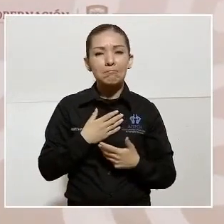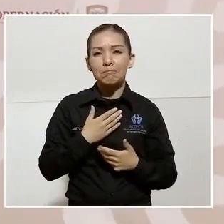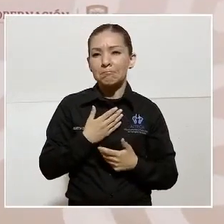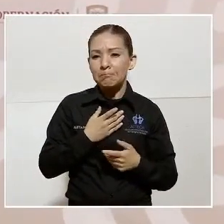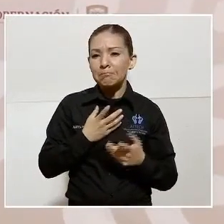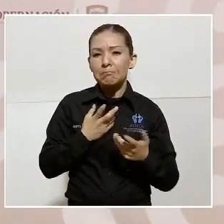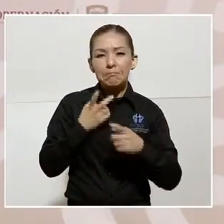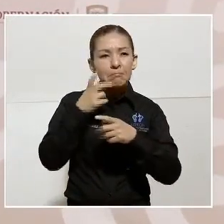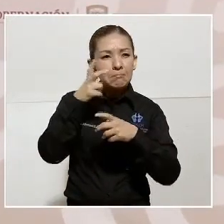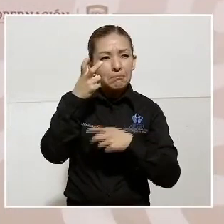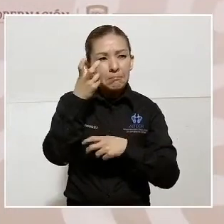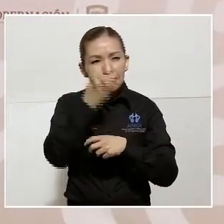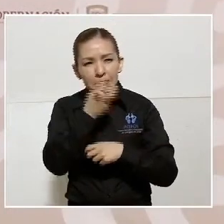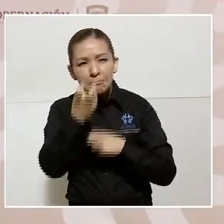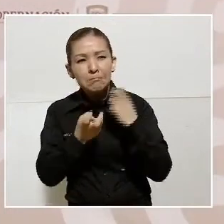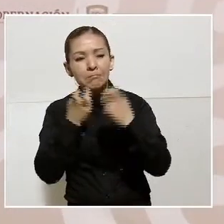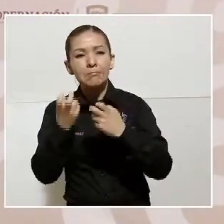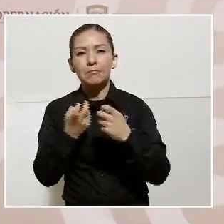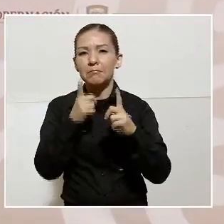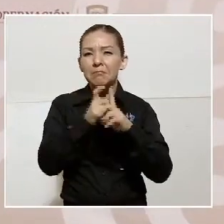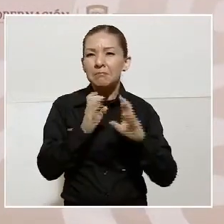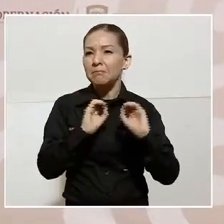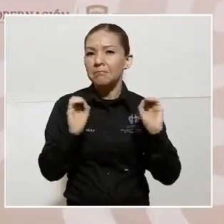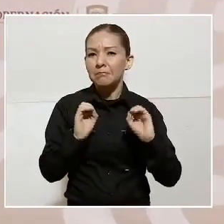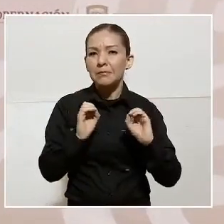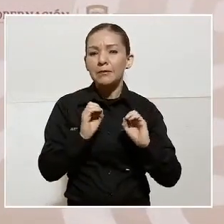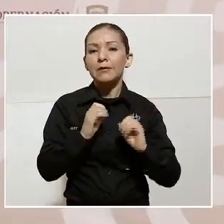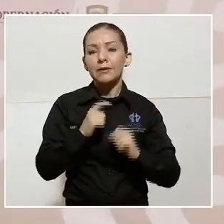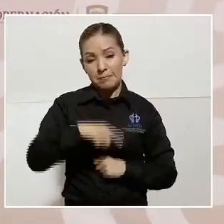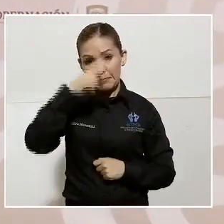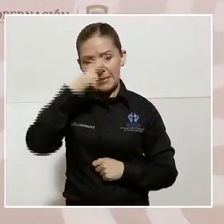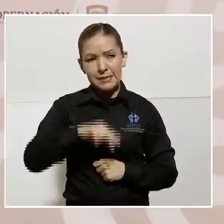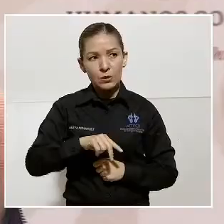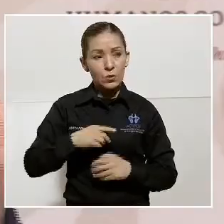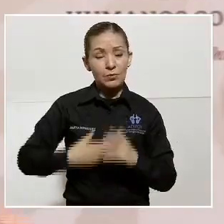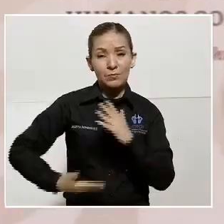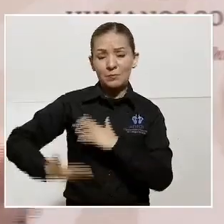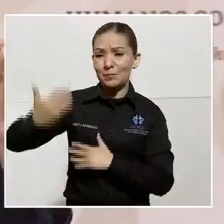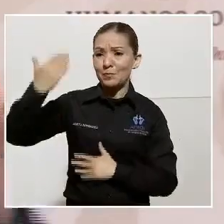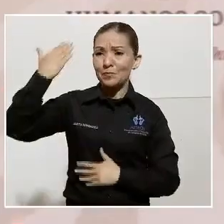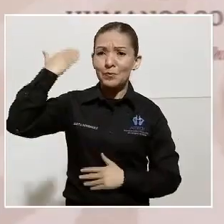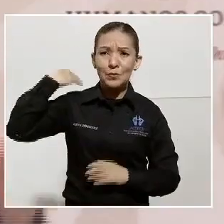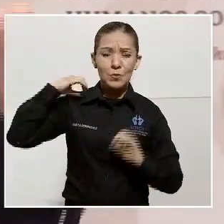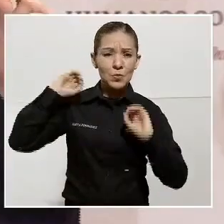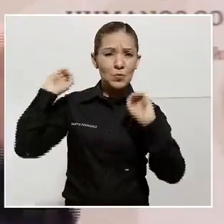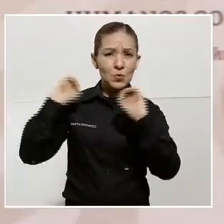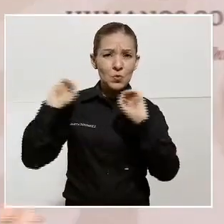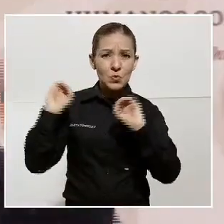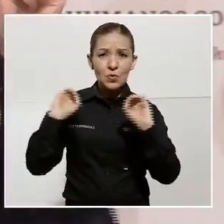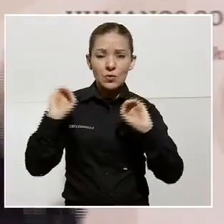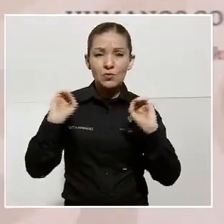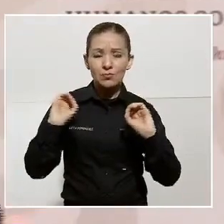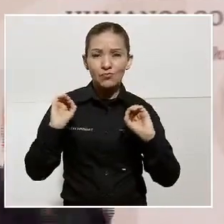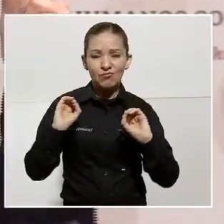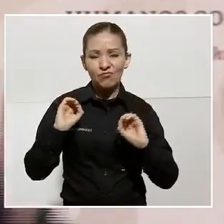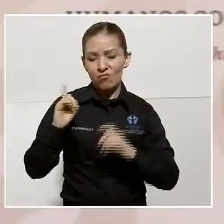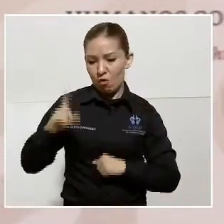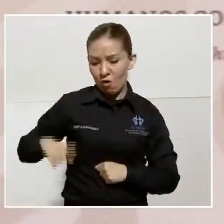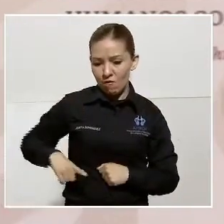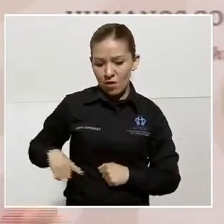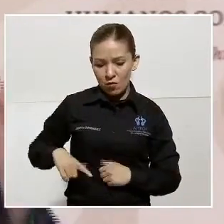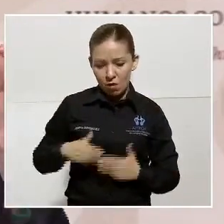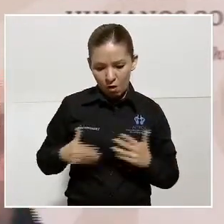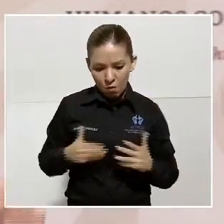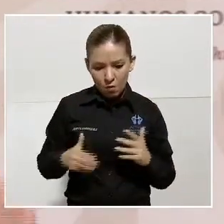y doloroso en la historia política de México. Como nunca antes se utilizó el aparato gubernamental con toda su